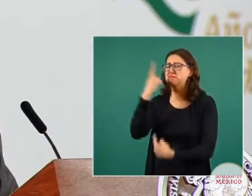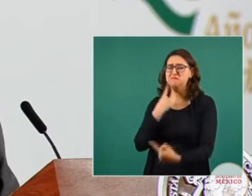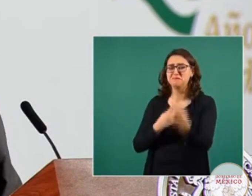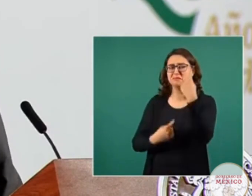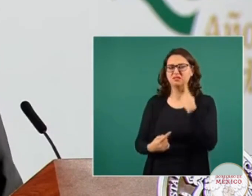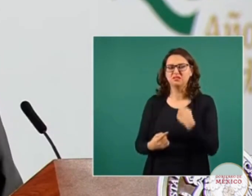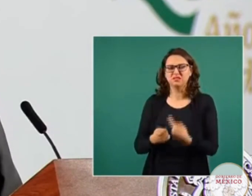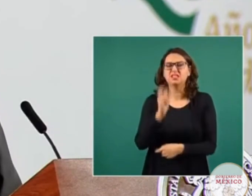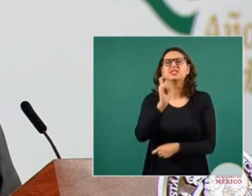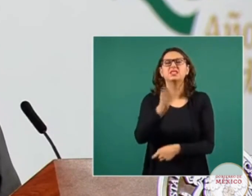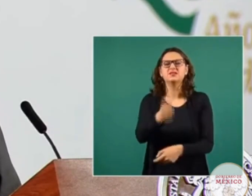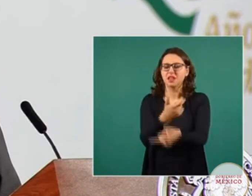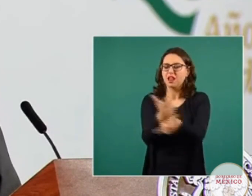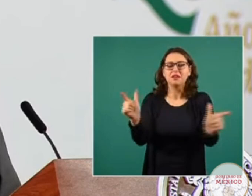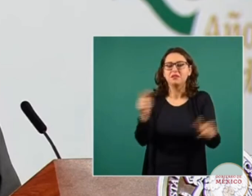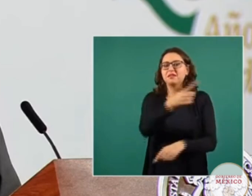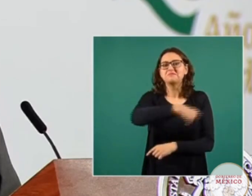porque no sabían qué era la libertad.